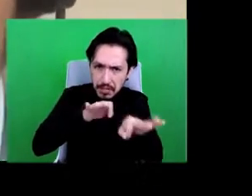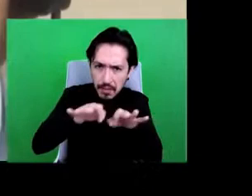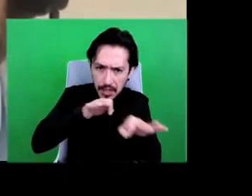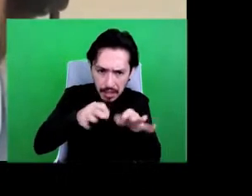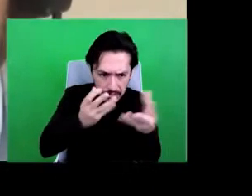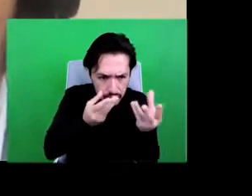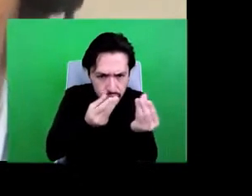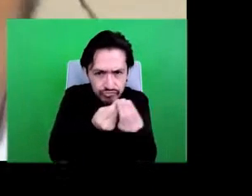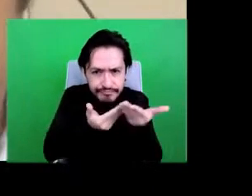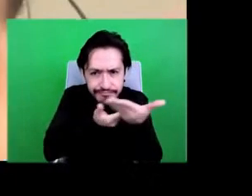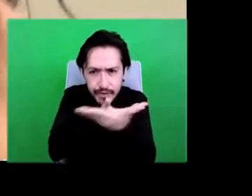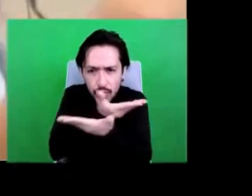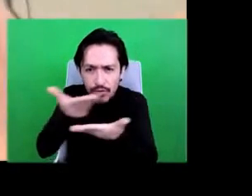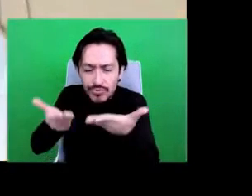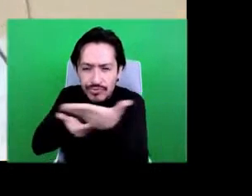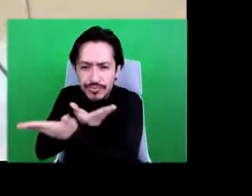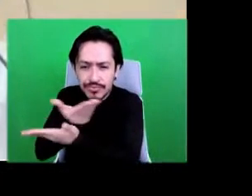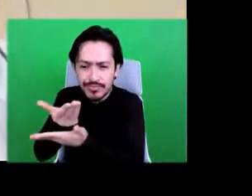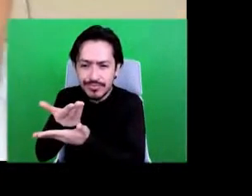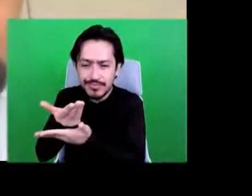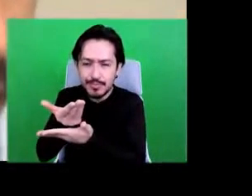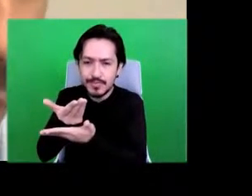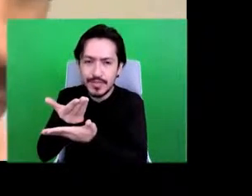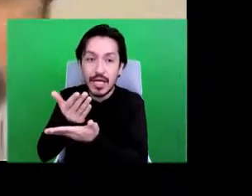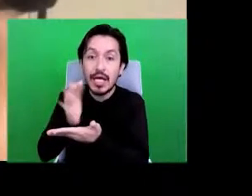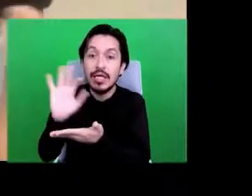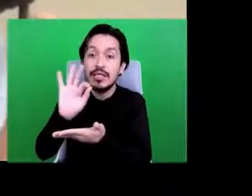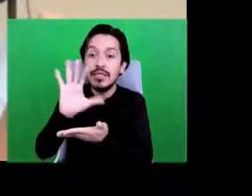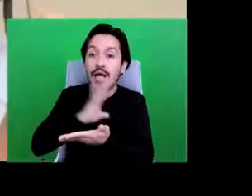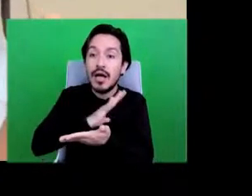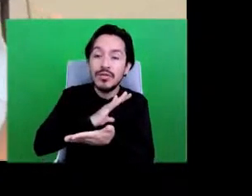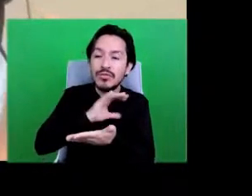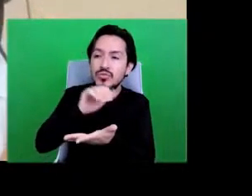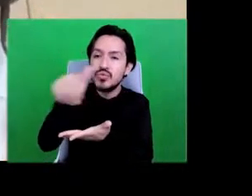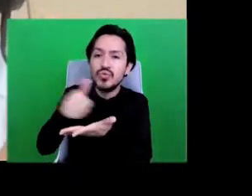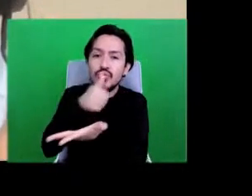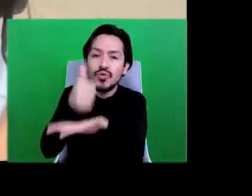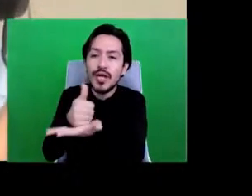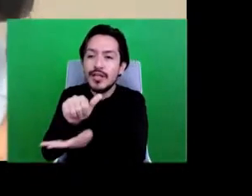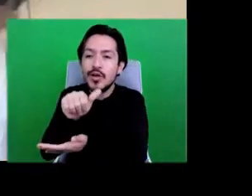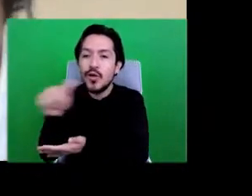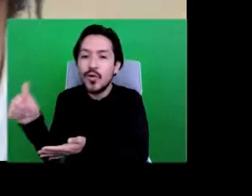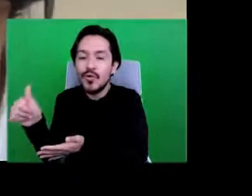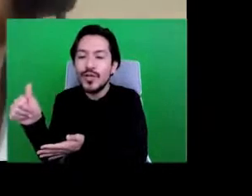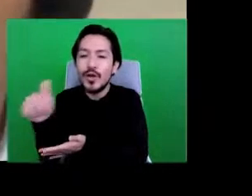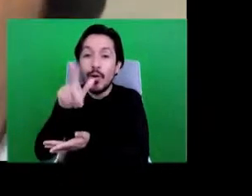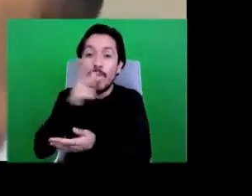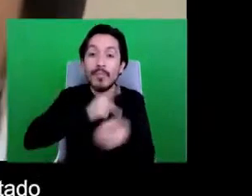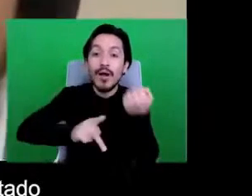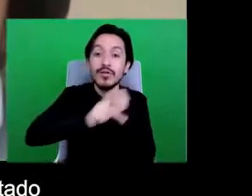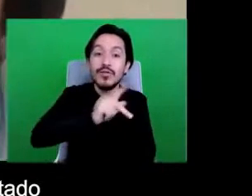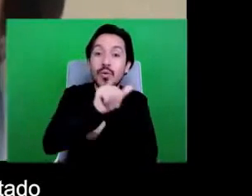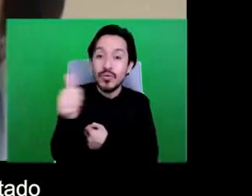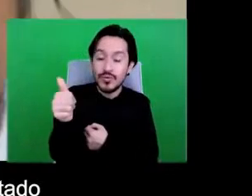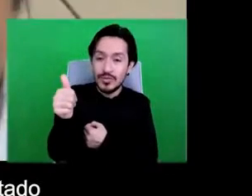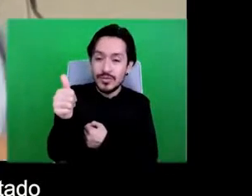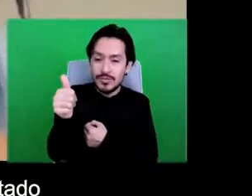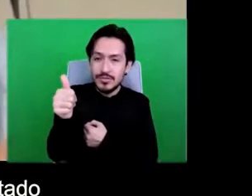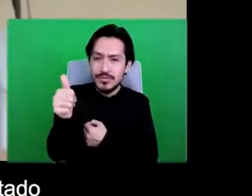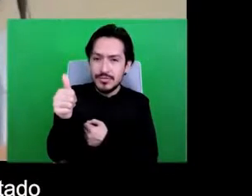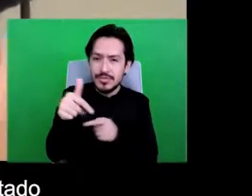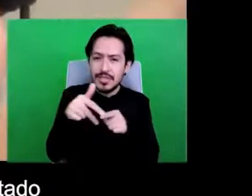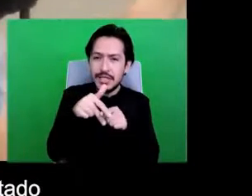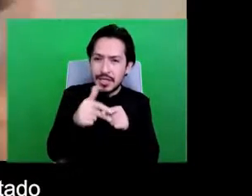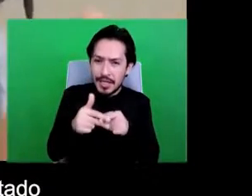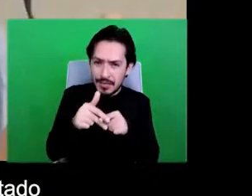están en otras ciudades, en otros países, utilizando herramientas como Miro. Gracias a